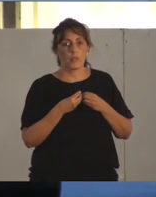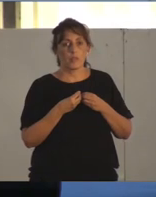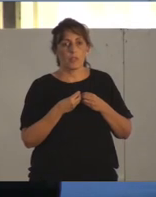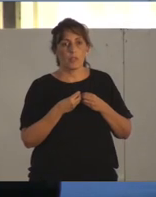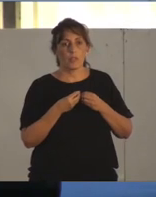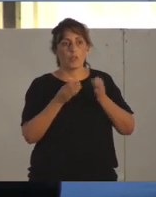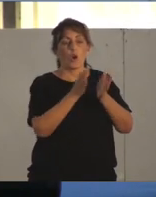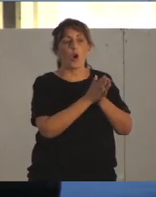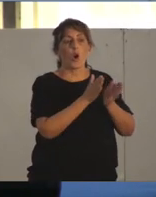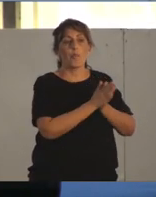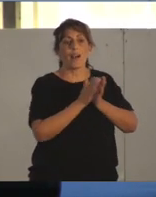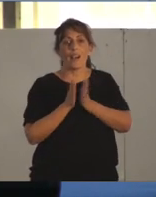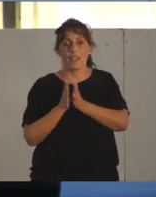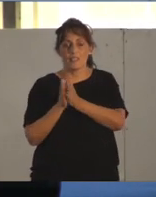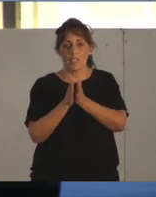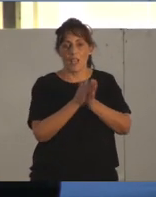compañero,